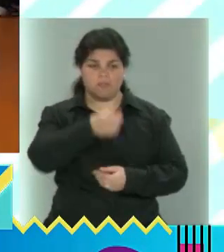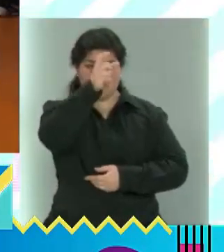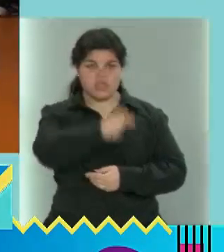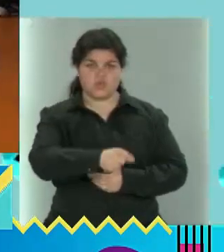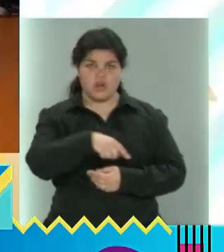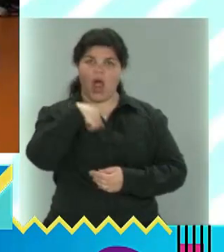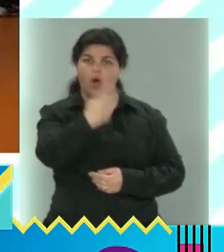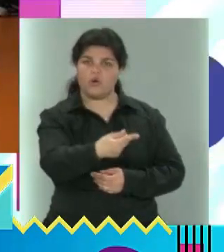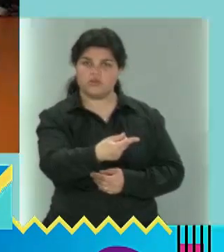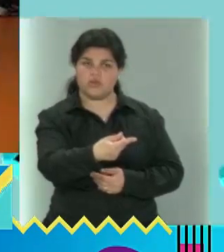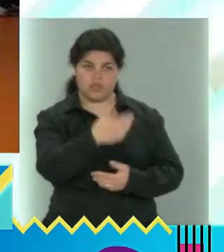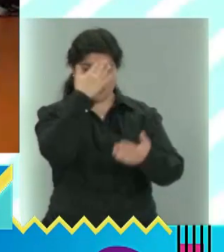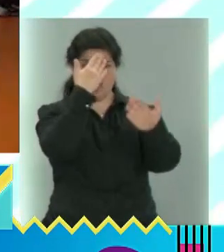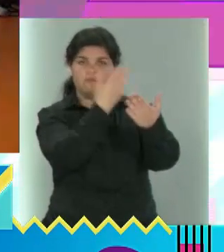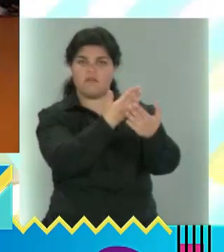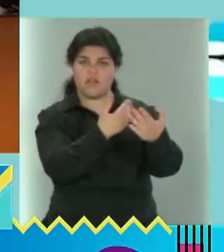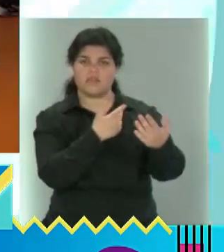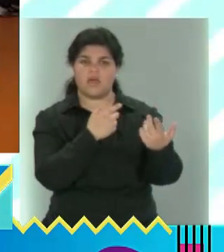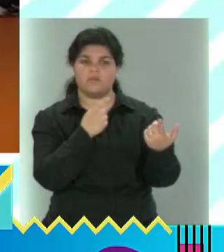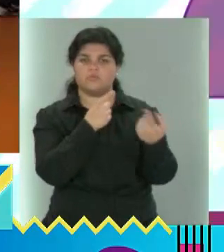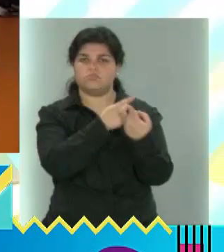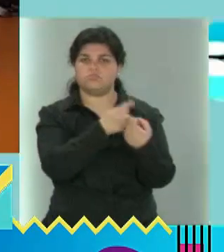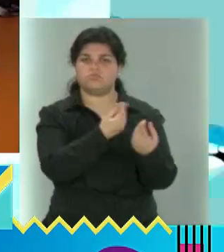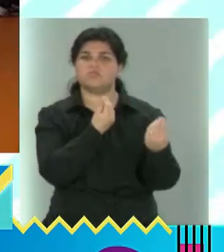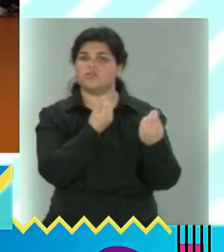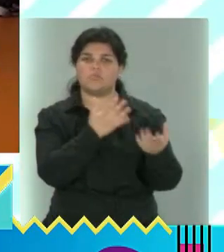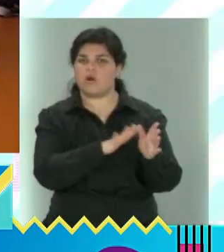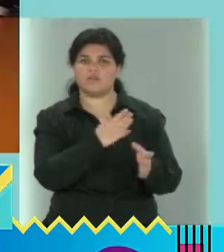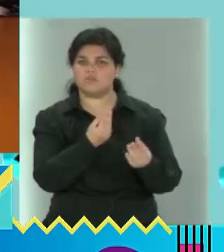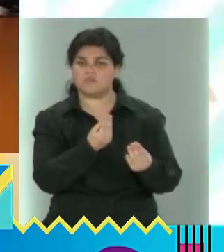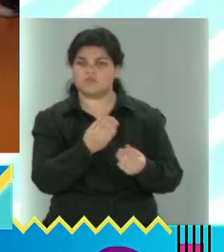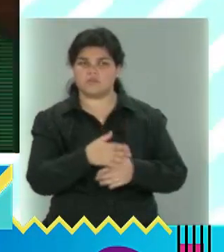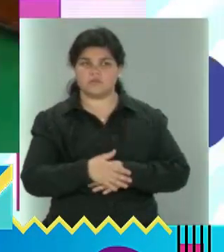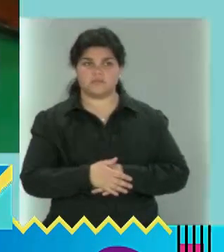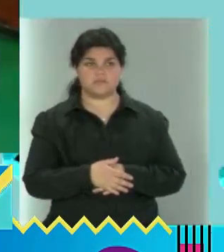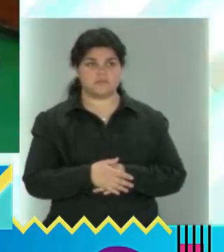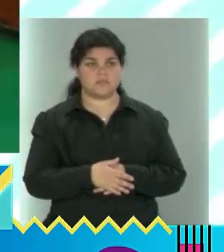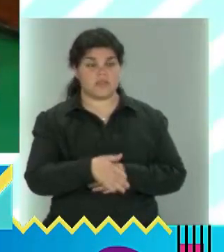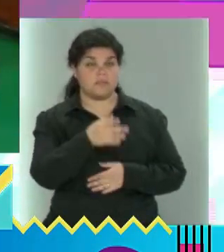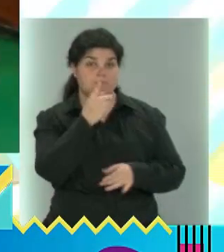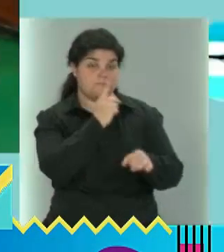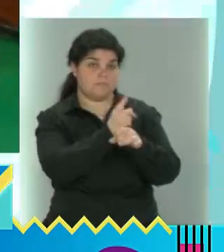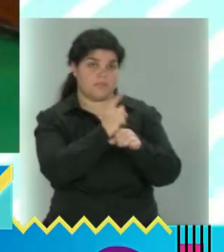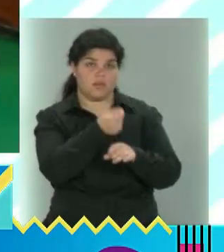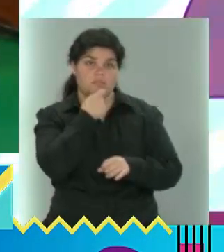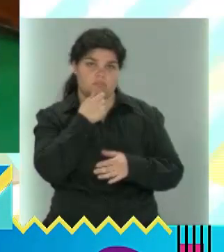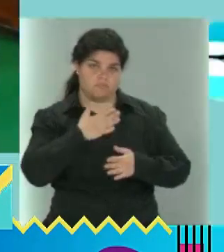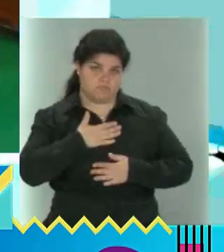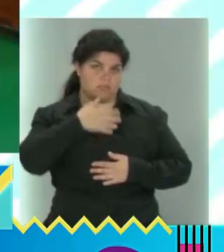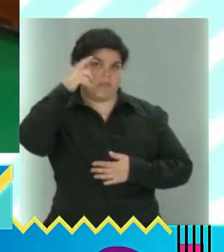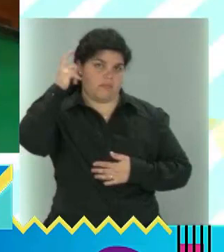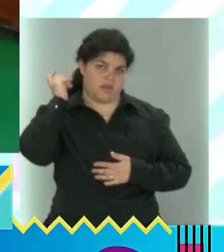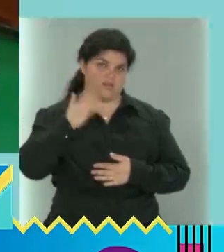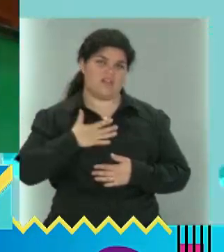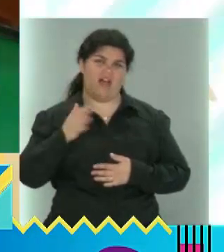momento de tener que enfrentarlo, entre comillas? En primer lugar, por ejemplo, de mi experiencia de tantísimos